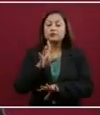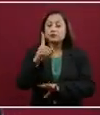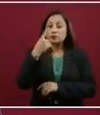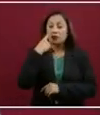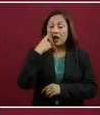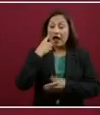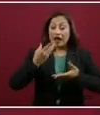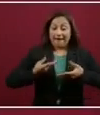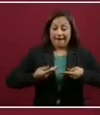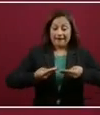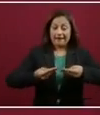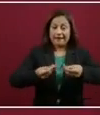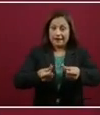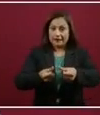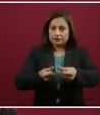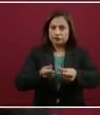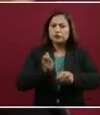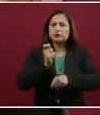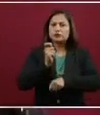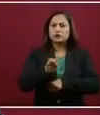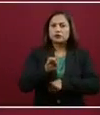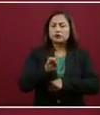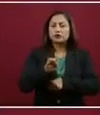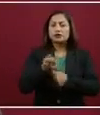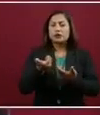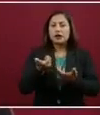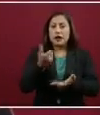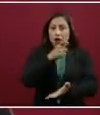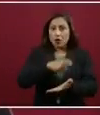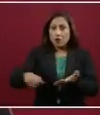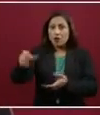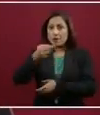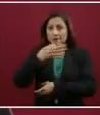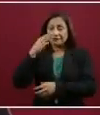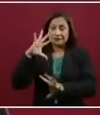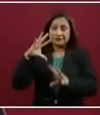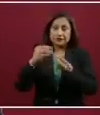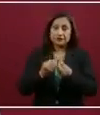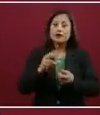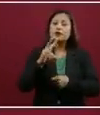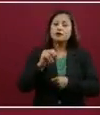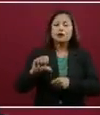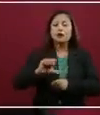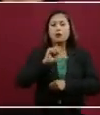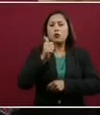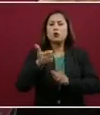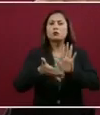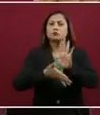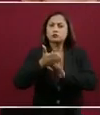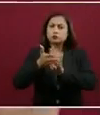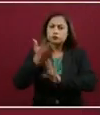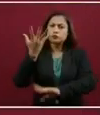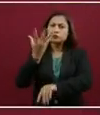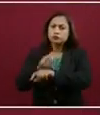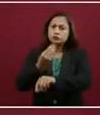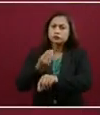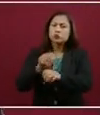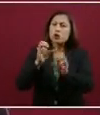para señalarlo, no solo para la parte de suministros, también para contrataciones o para obra pública, se ejerce en los